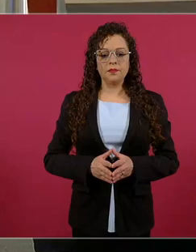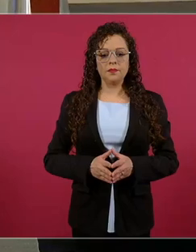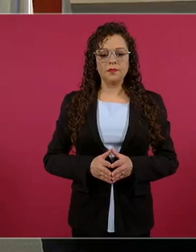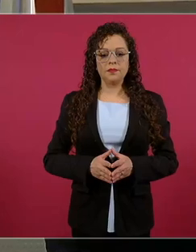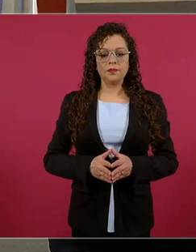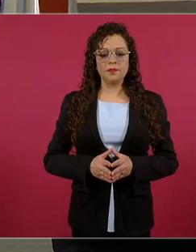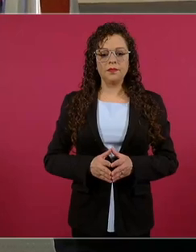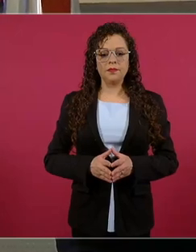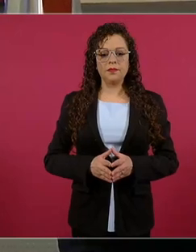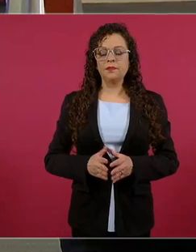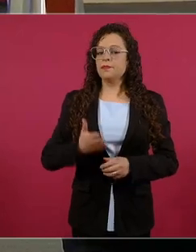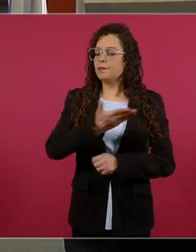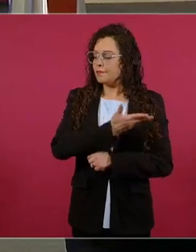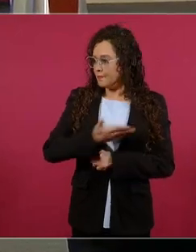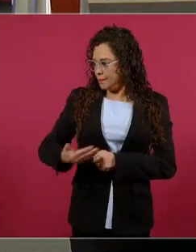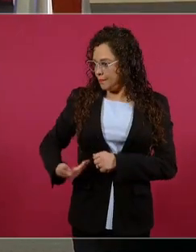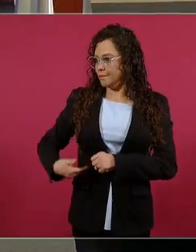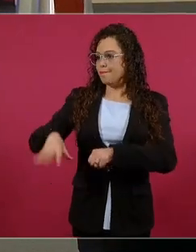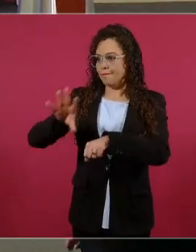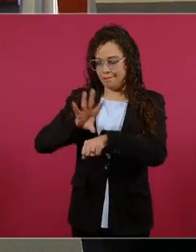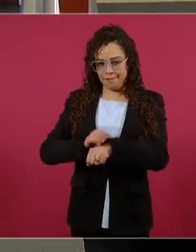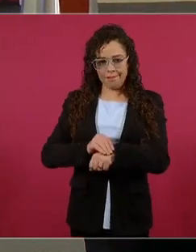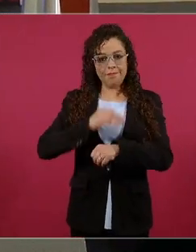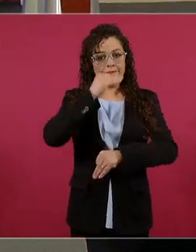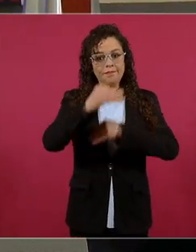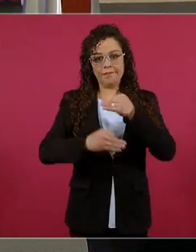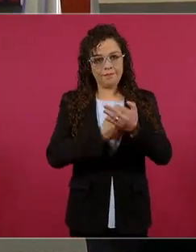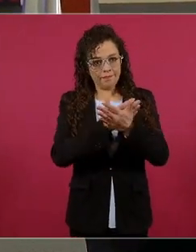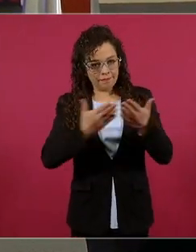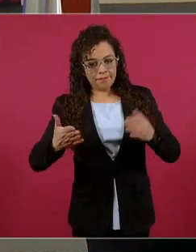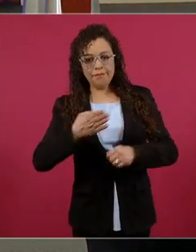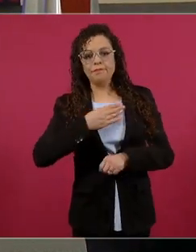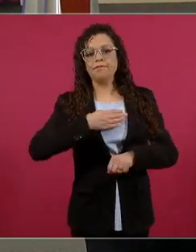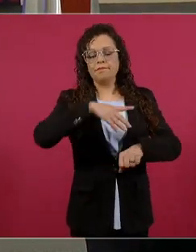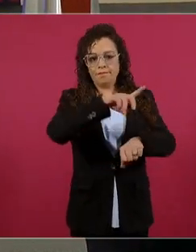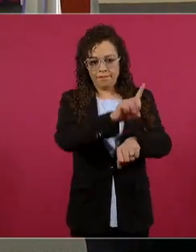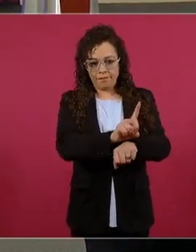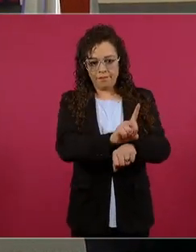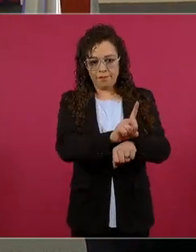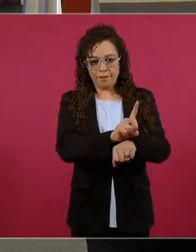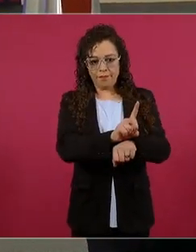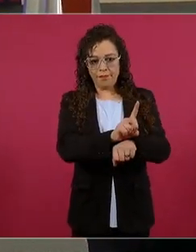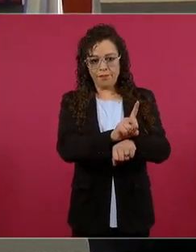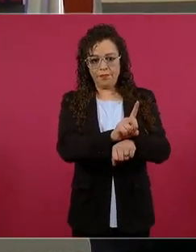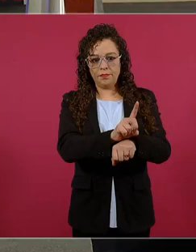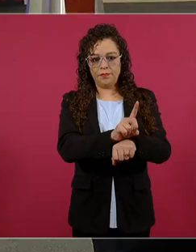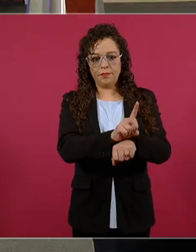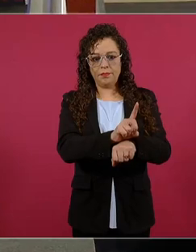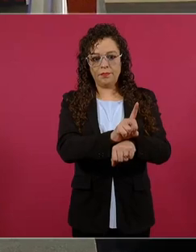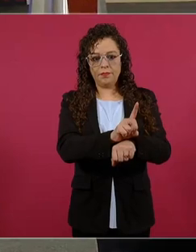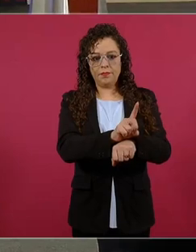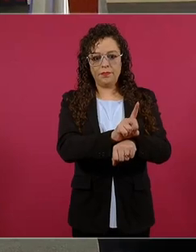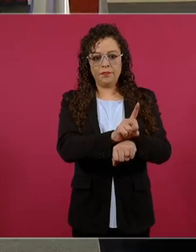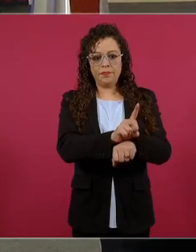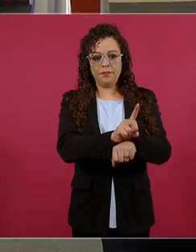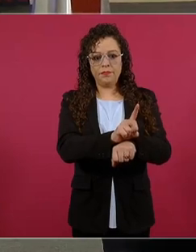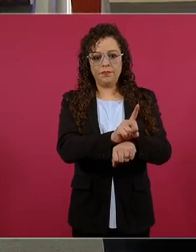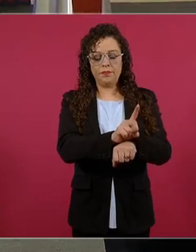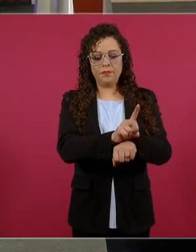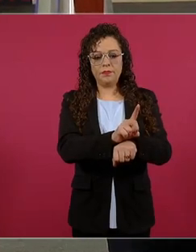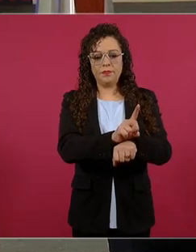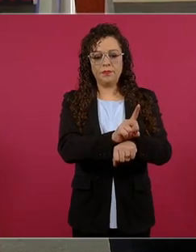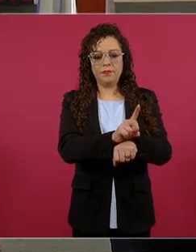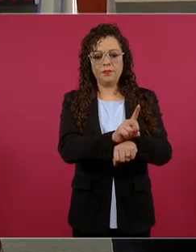Con su permiso, señor presidente, buenos días a todas y todos. Efectivamente, para lograr alcanzar